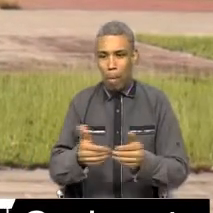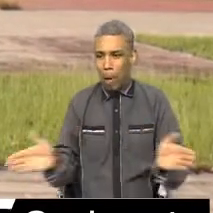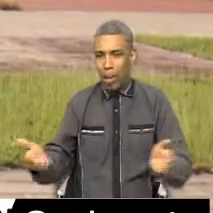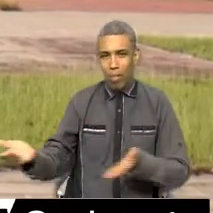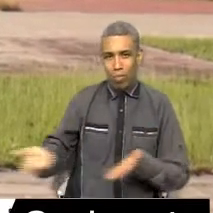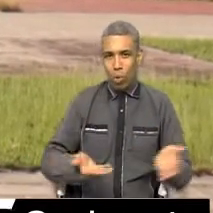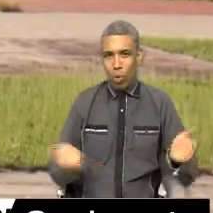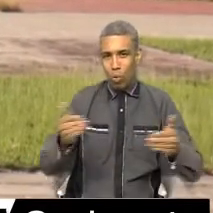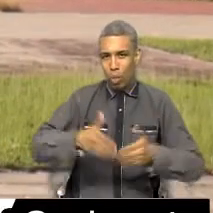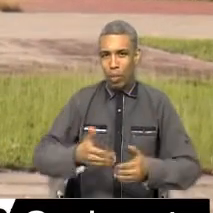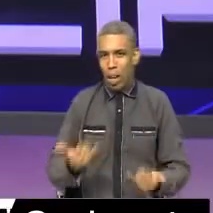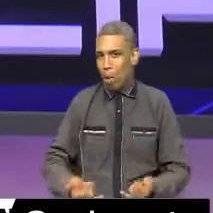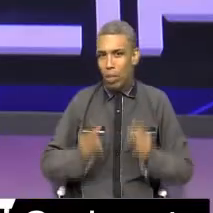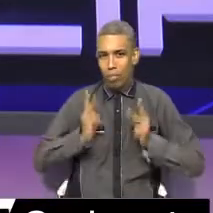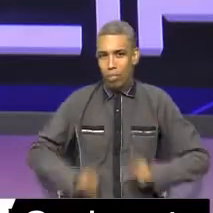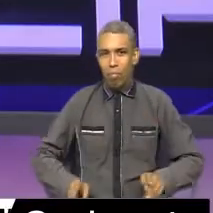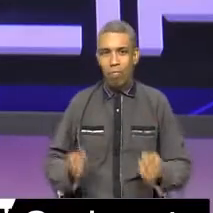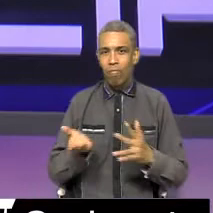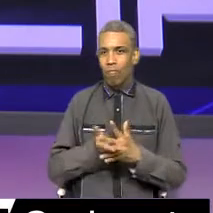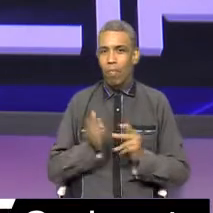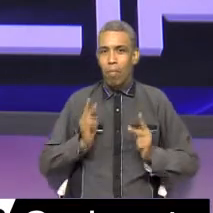puertas.